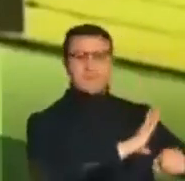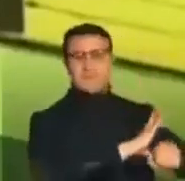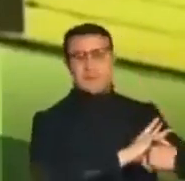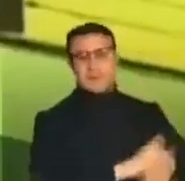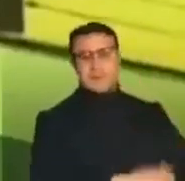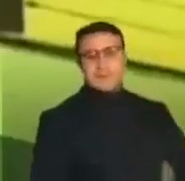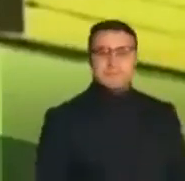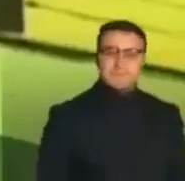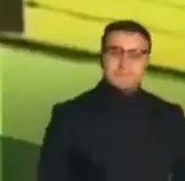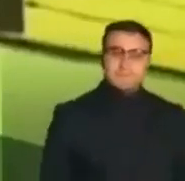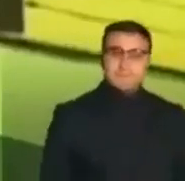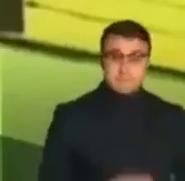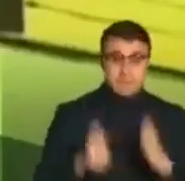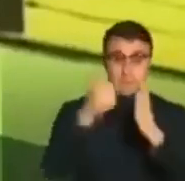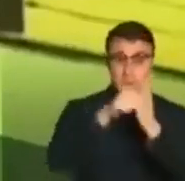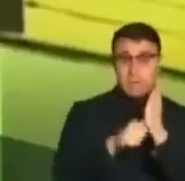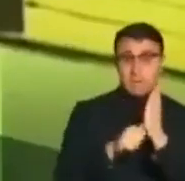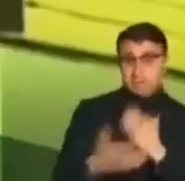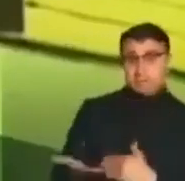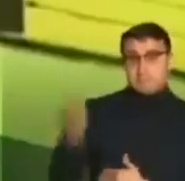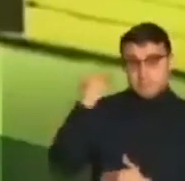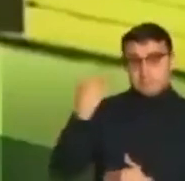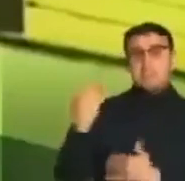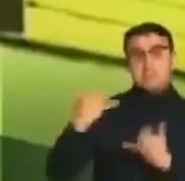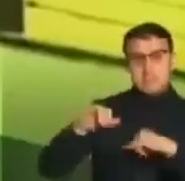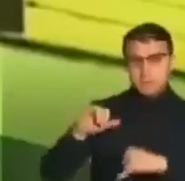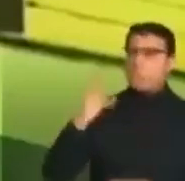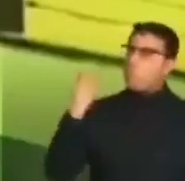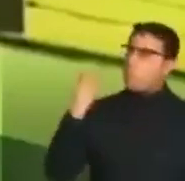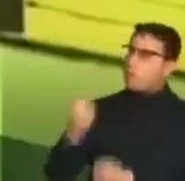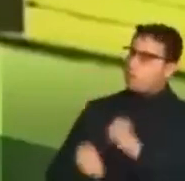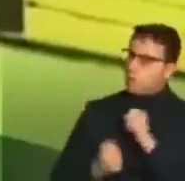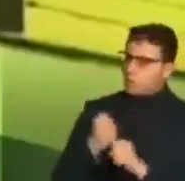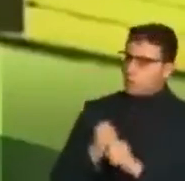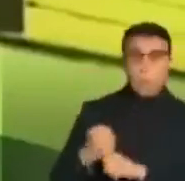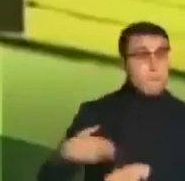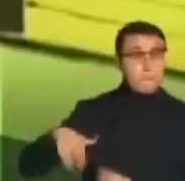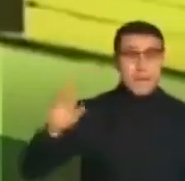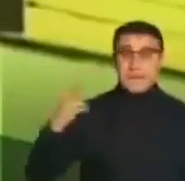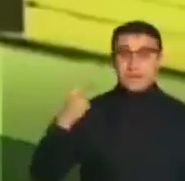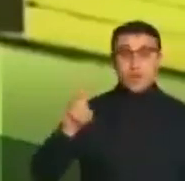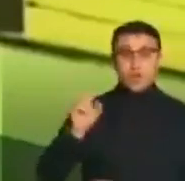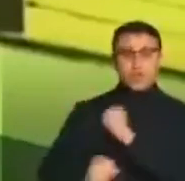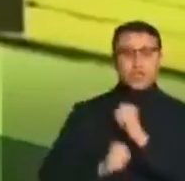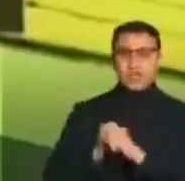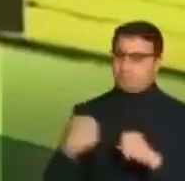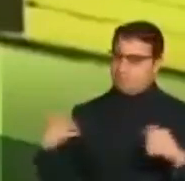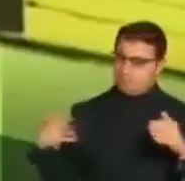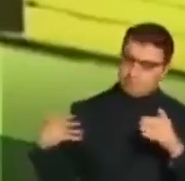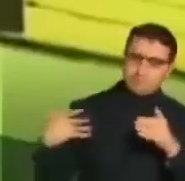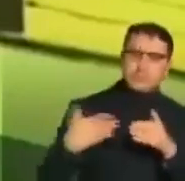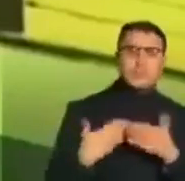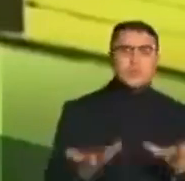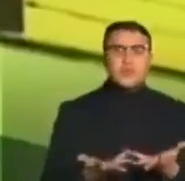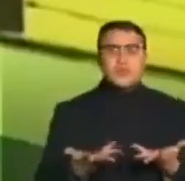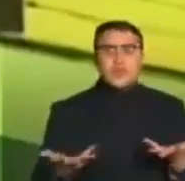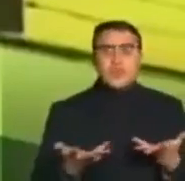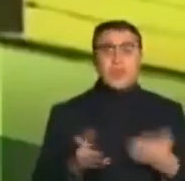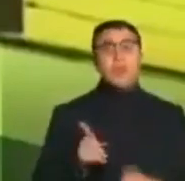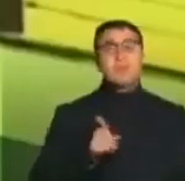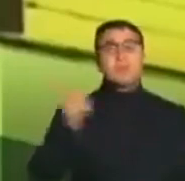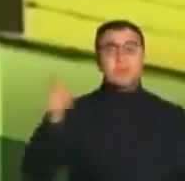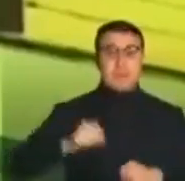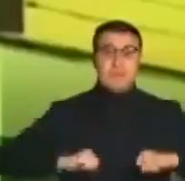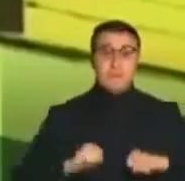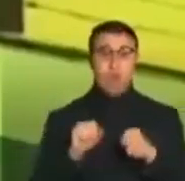que practicamos durante 4 años, en más 12 años en la ciudad de Bogotá, que